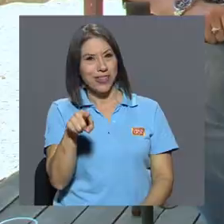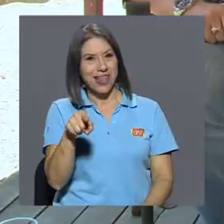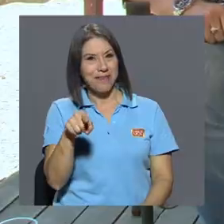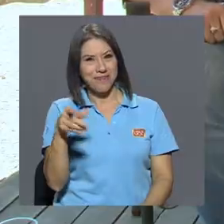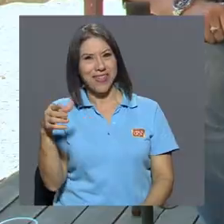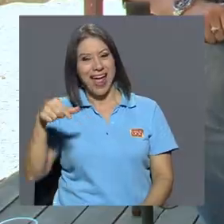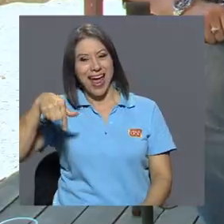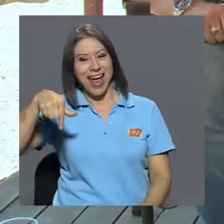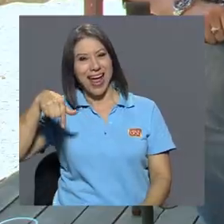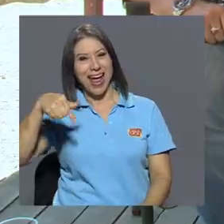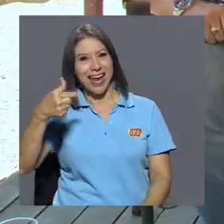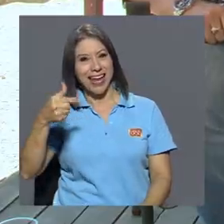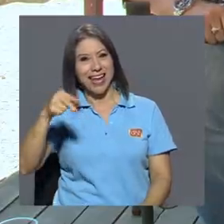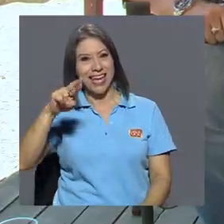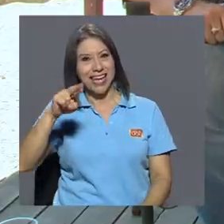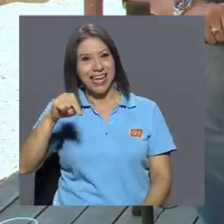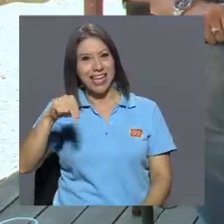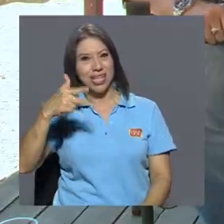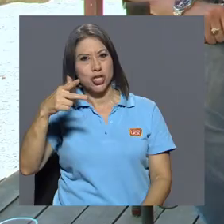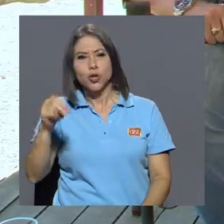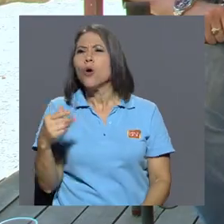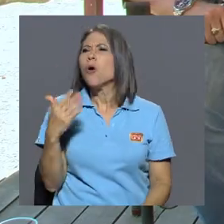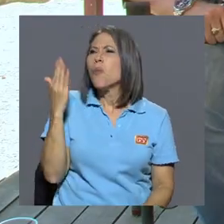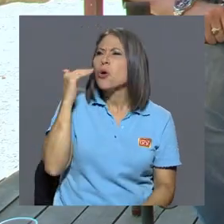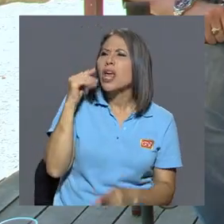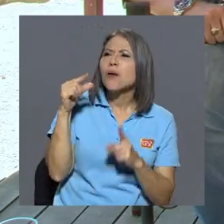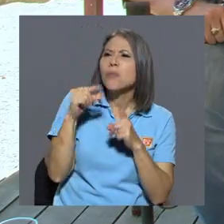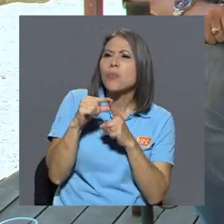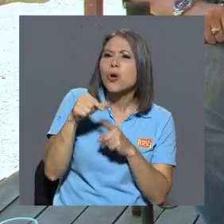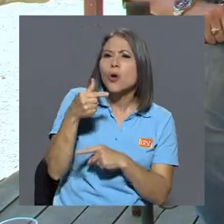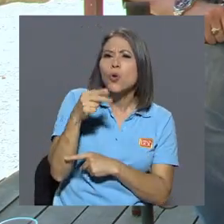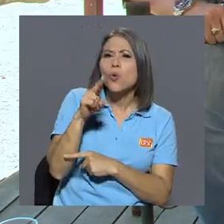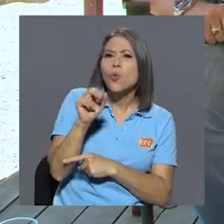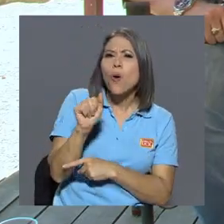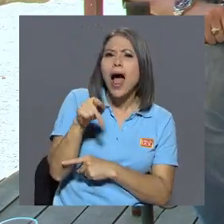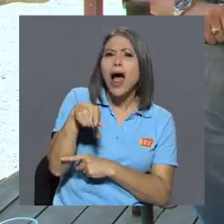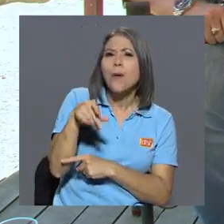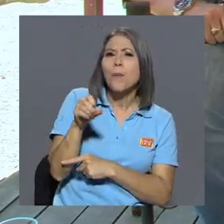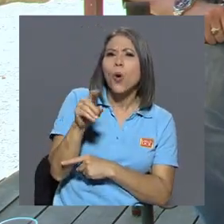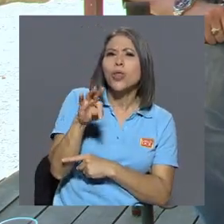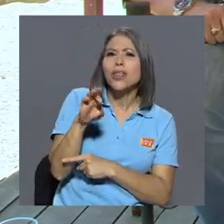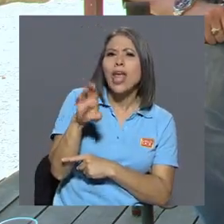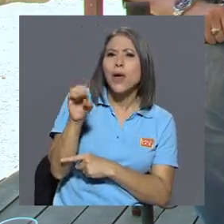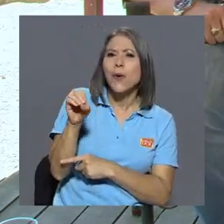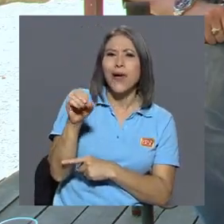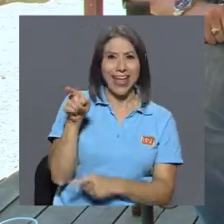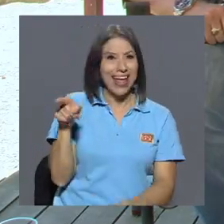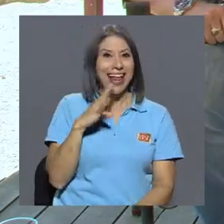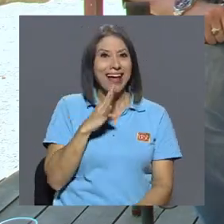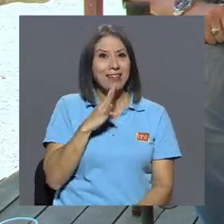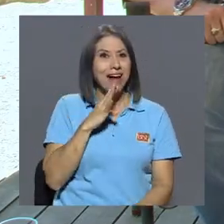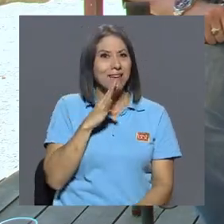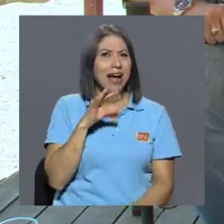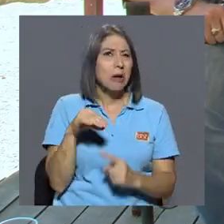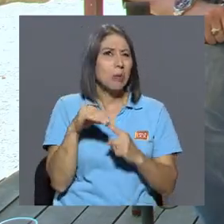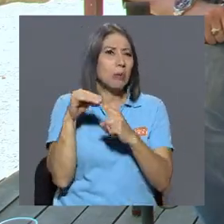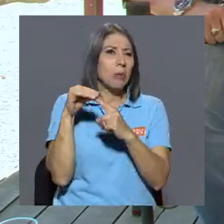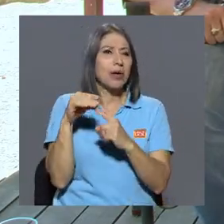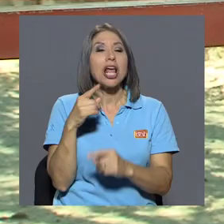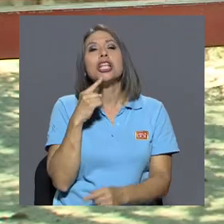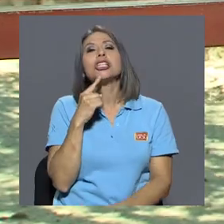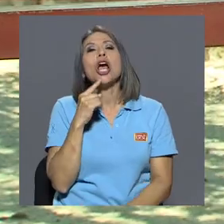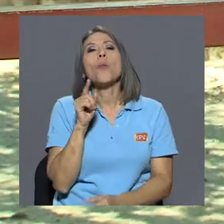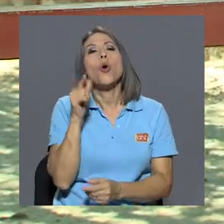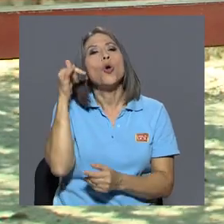Quinchito, oye, Quincho, ¿pero por qué guapoteo? Él hablaba así, él tenía una forma muy particular. Turito,